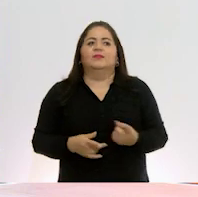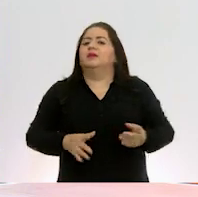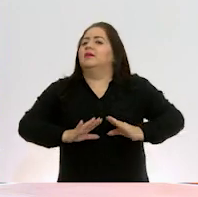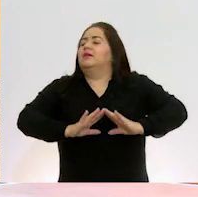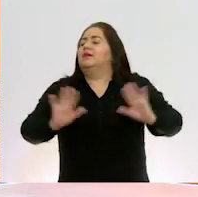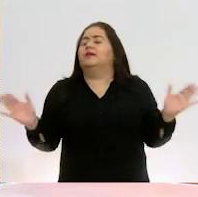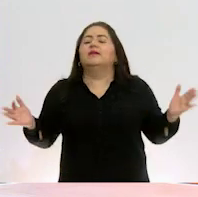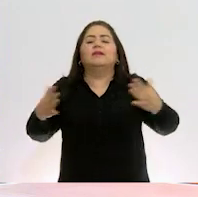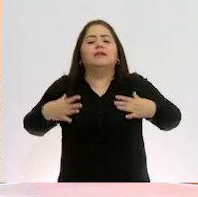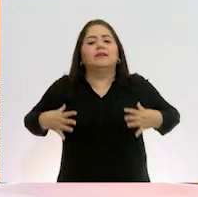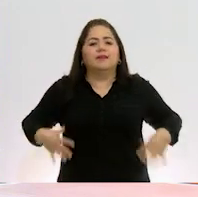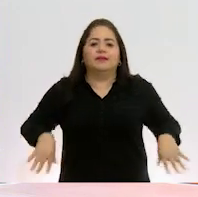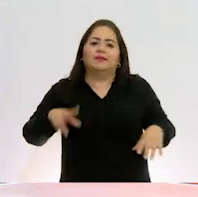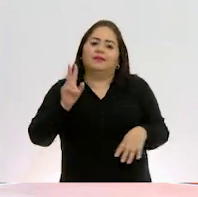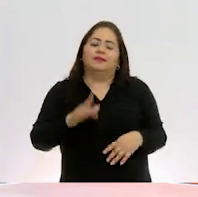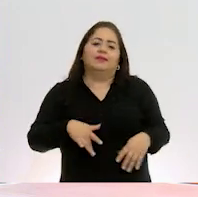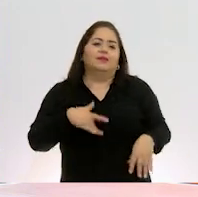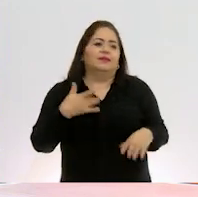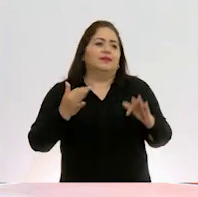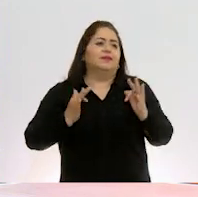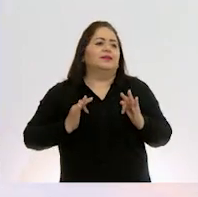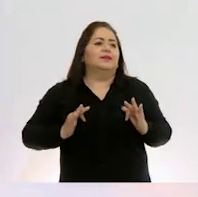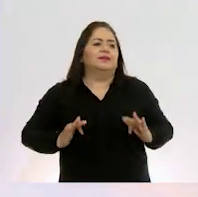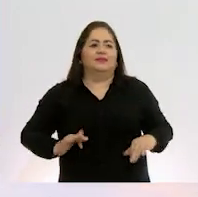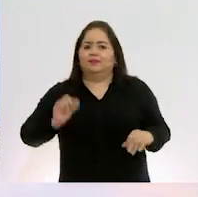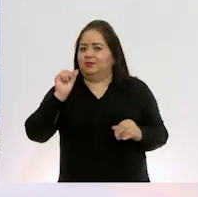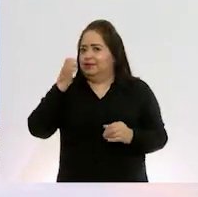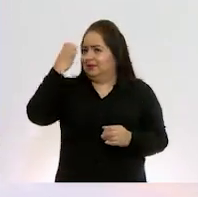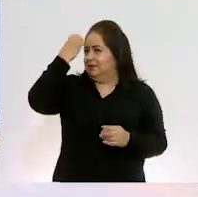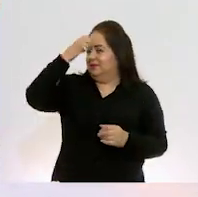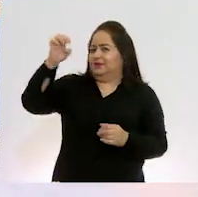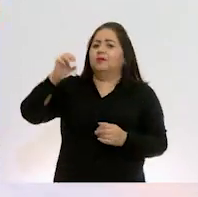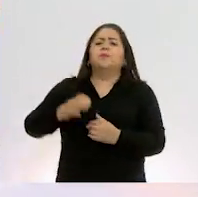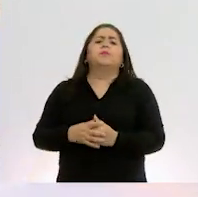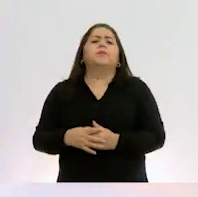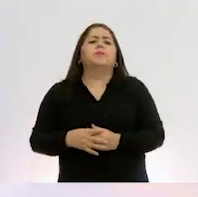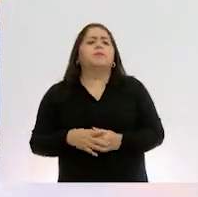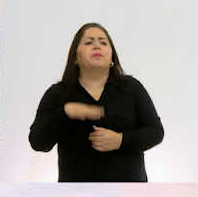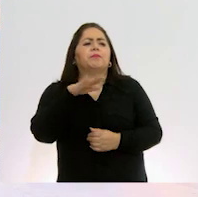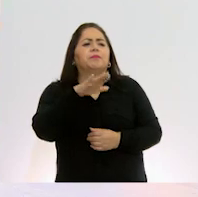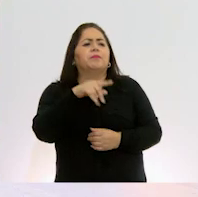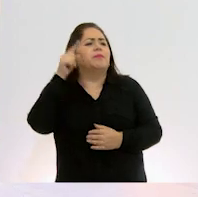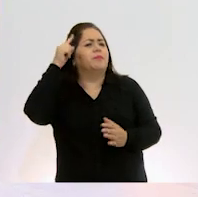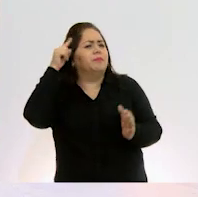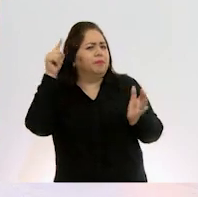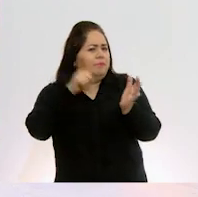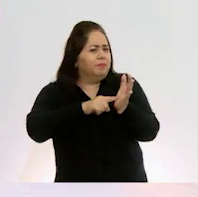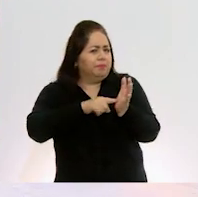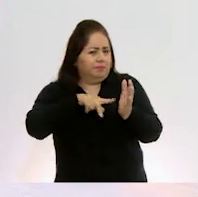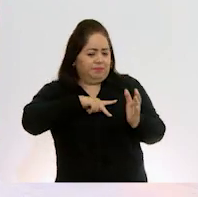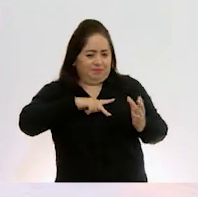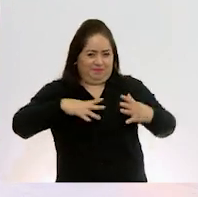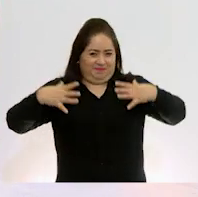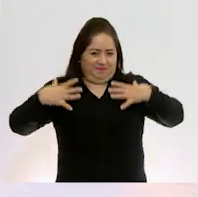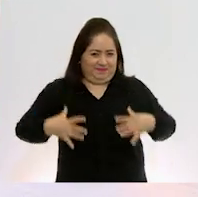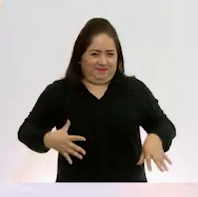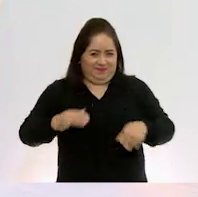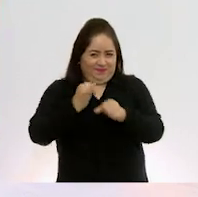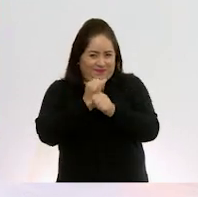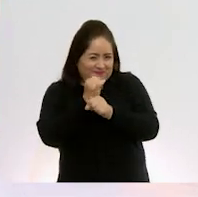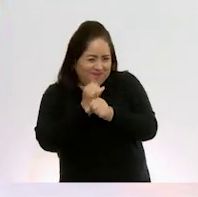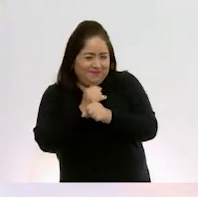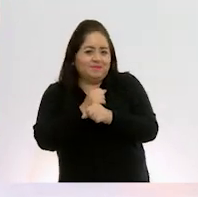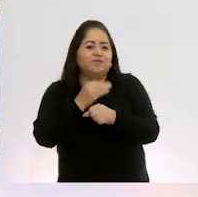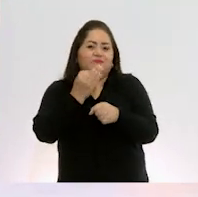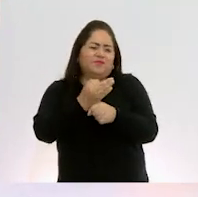Esto como que fue un poquito extraño, ¿no? Oye, pero creo que mi traje de agente secreto había dejado